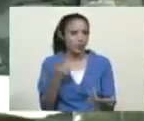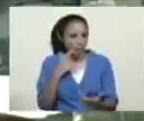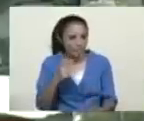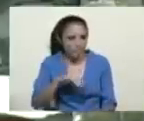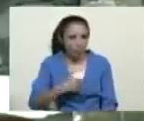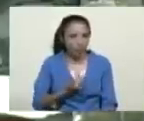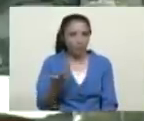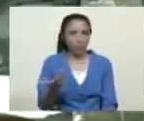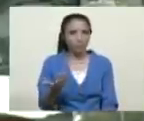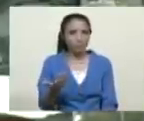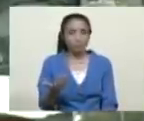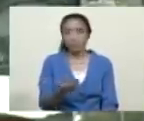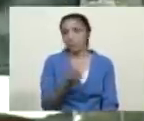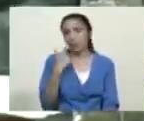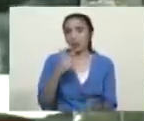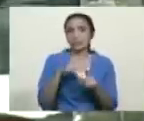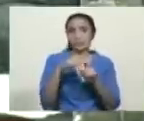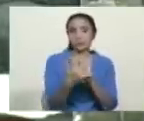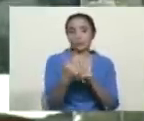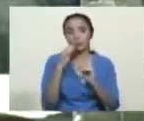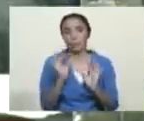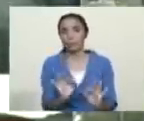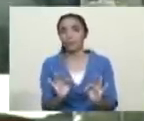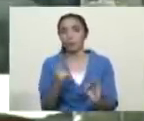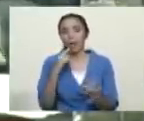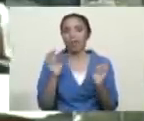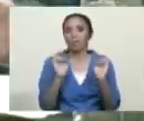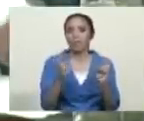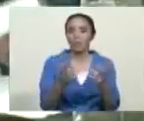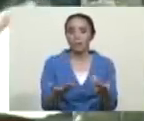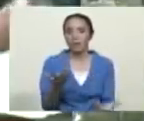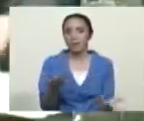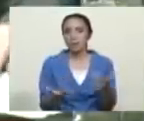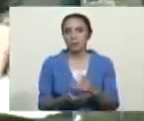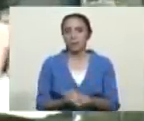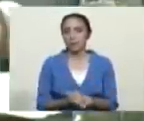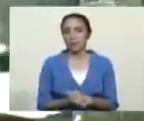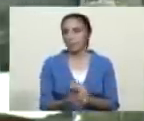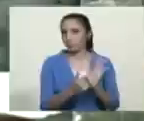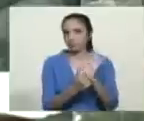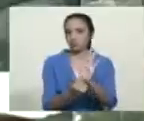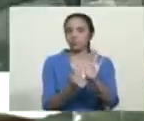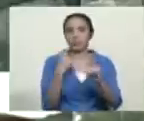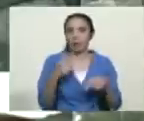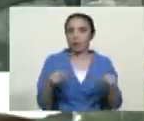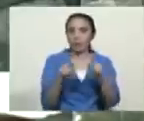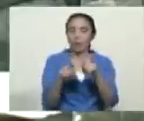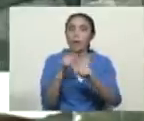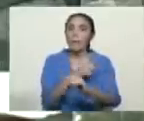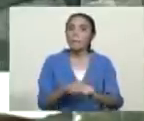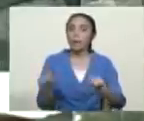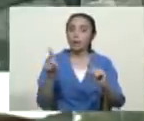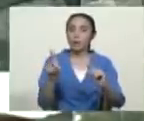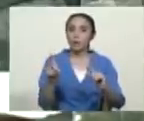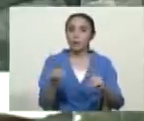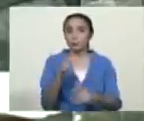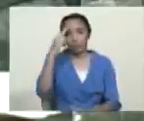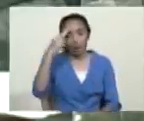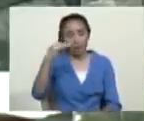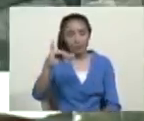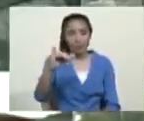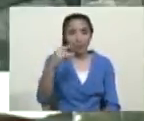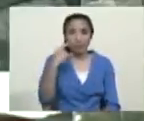está haciendo referencia a una situación particularmente o prácticamente idéntica. Pero en el caso de Haití,